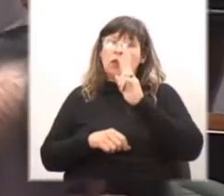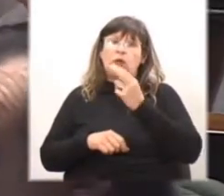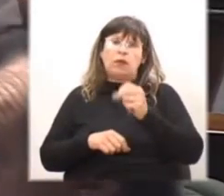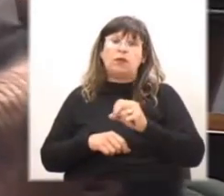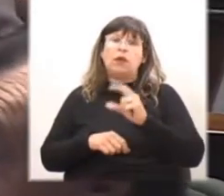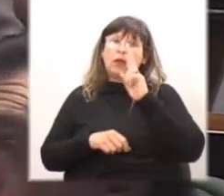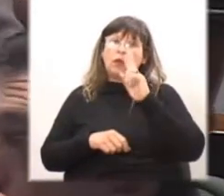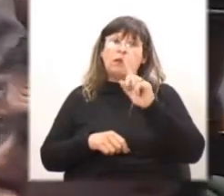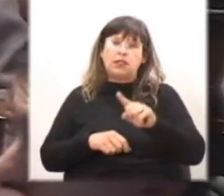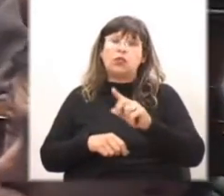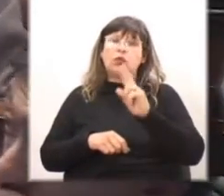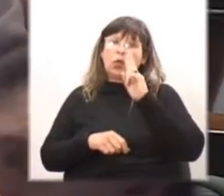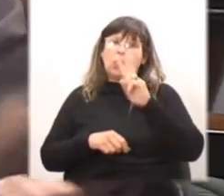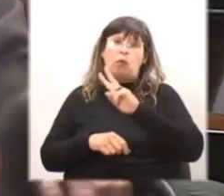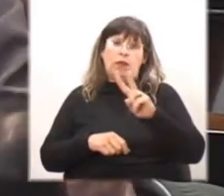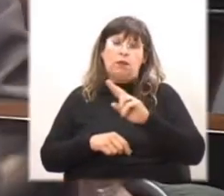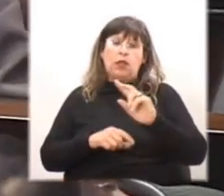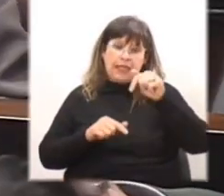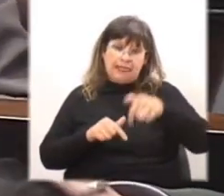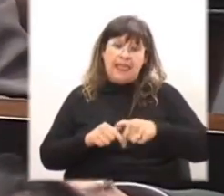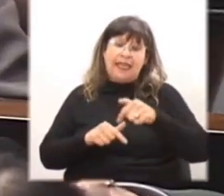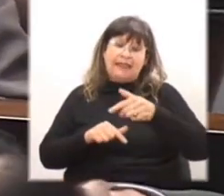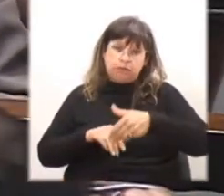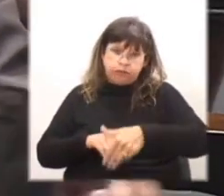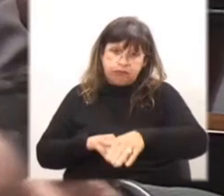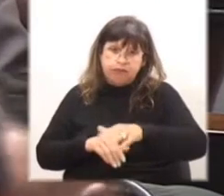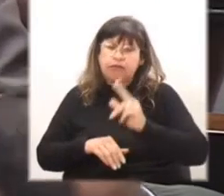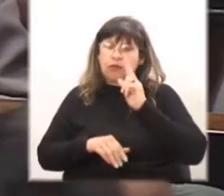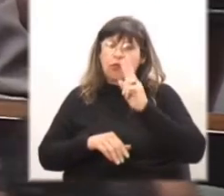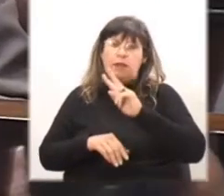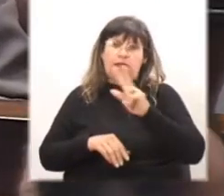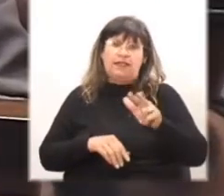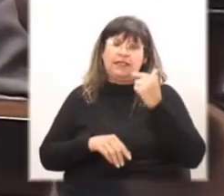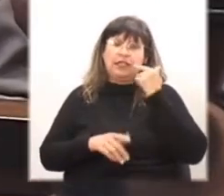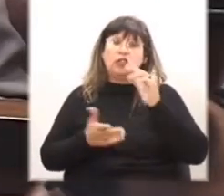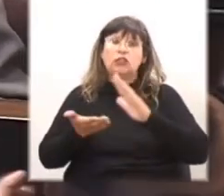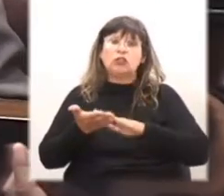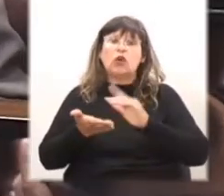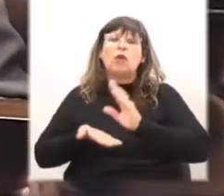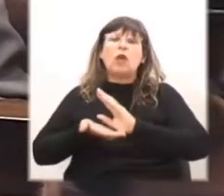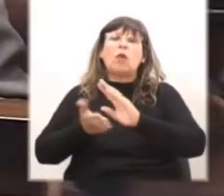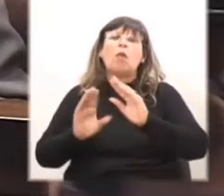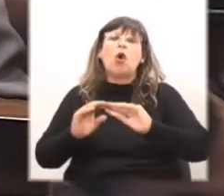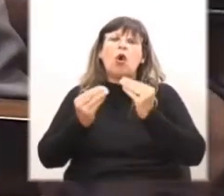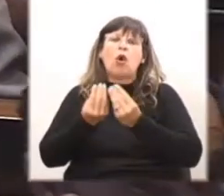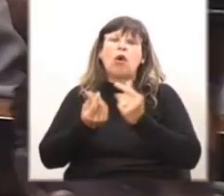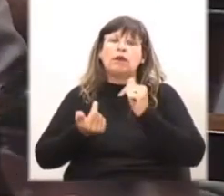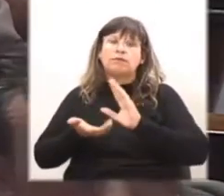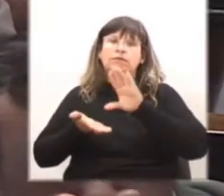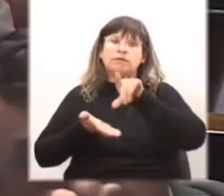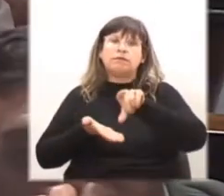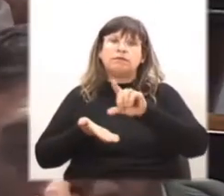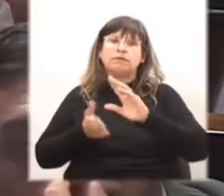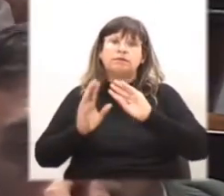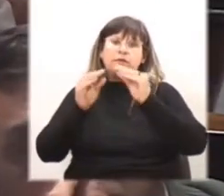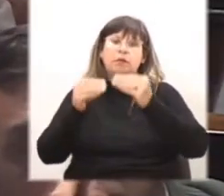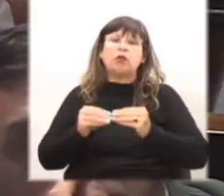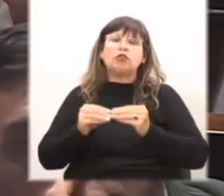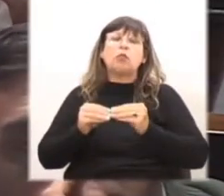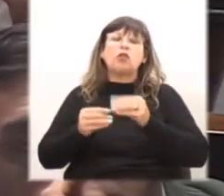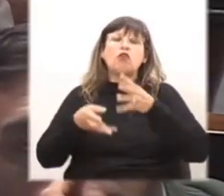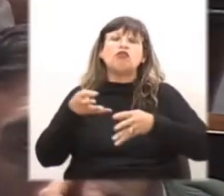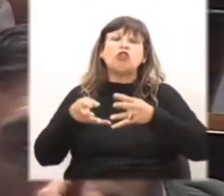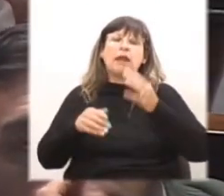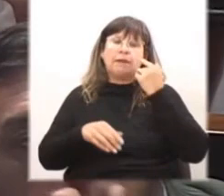2021, 2022 y lo que va del año 2023 en relación al monto total de partidas destinadas a presupuesto de